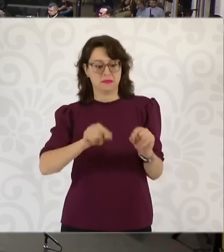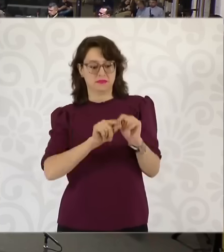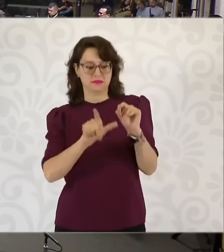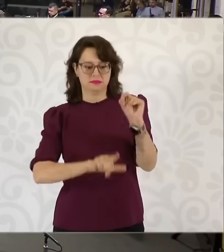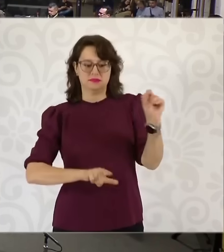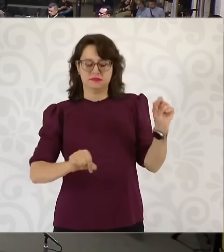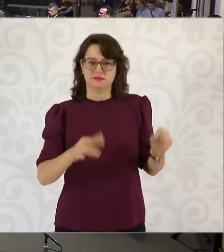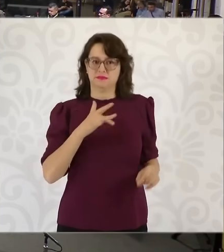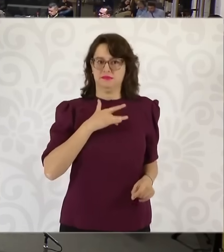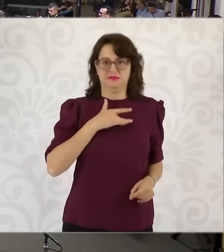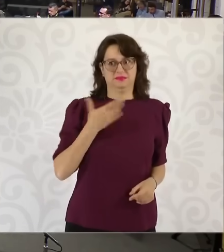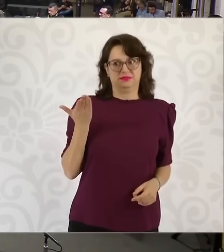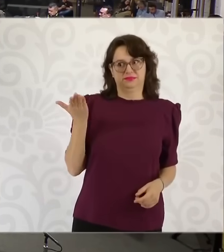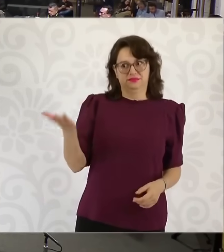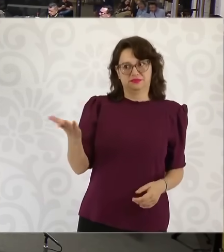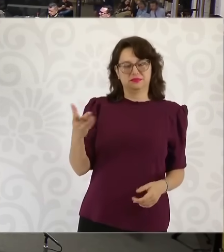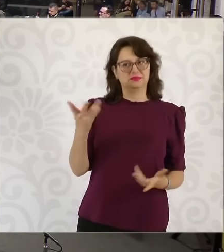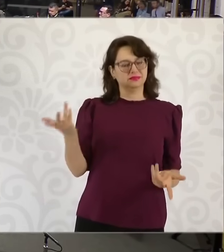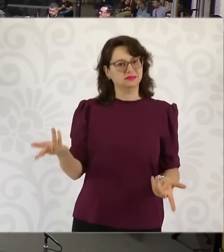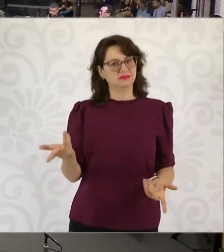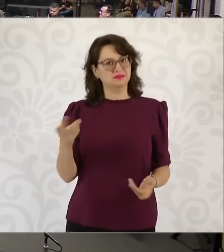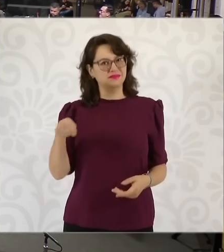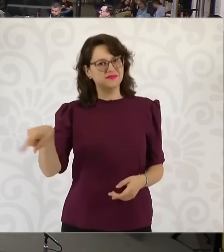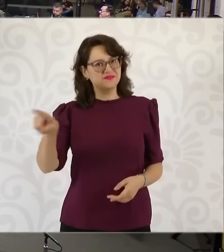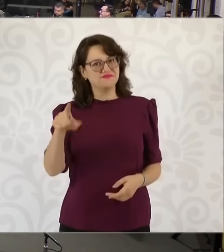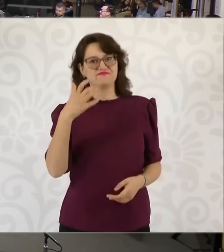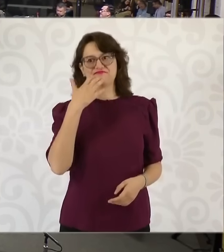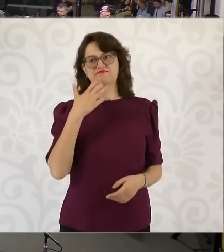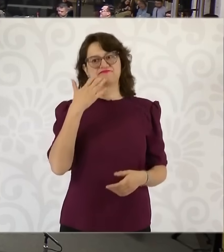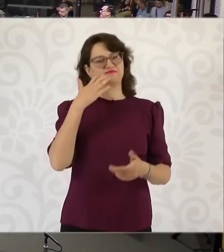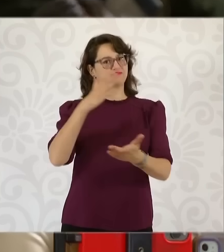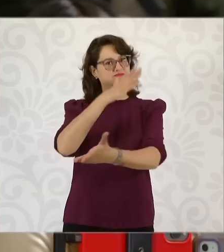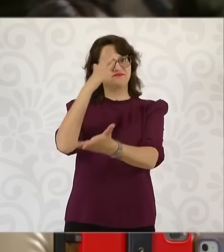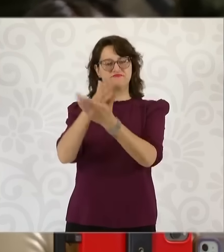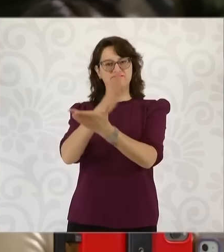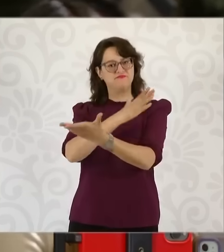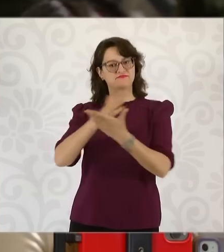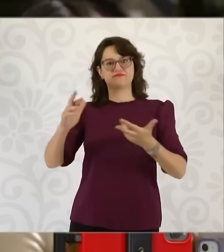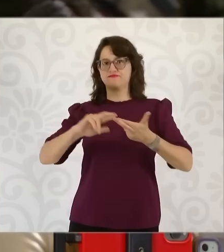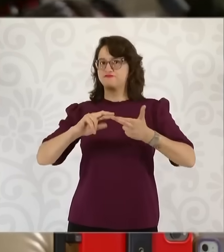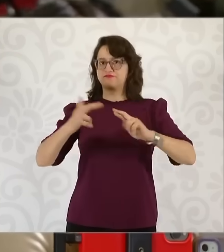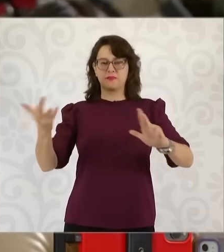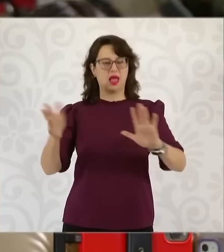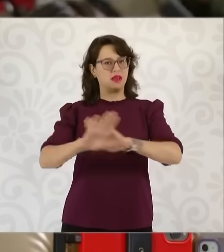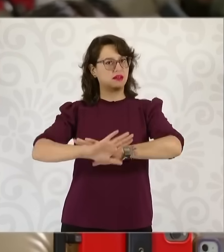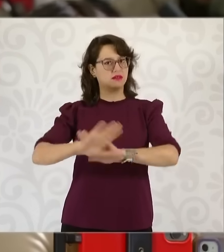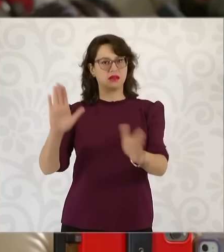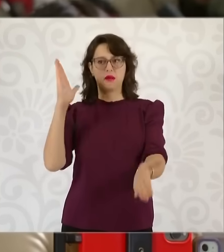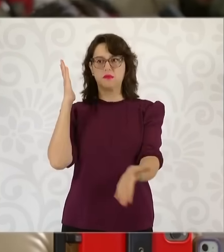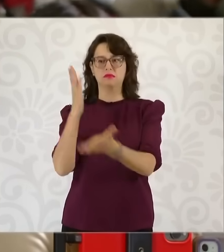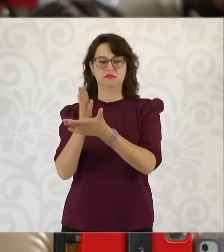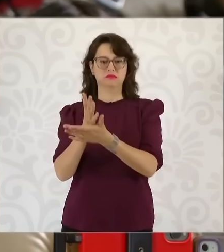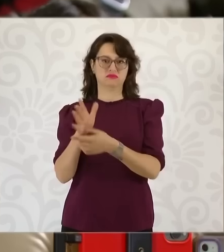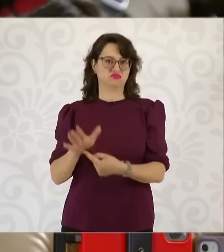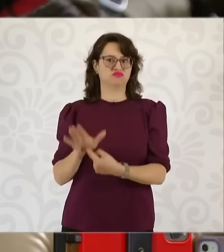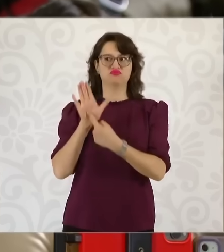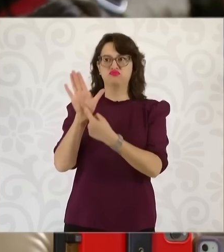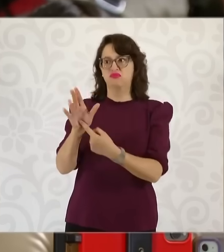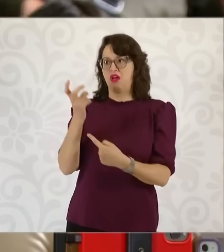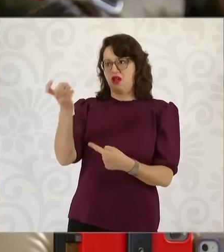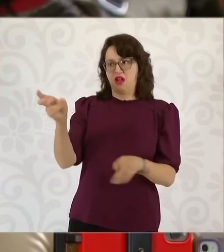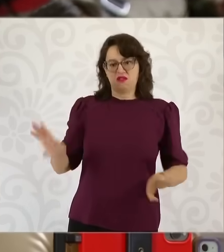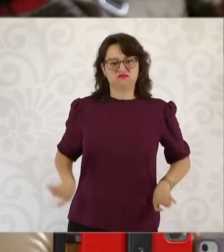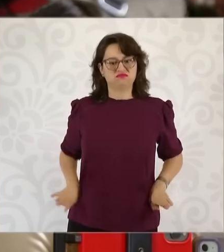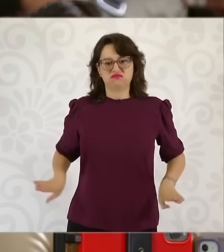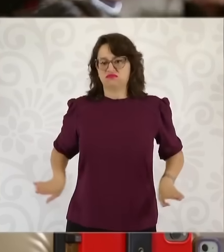toda vez que pues podría ser una forma de manifestar que estamos en contra de